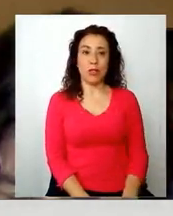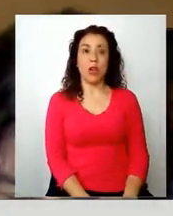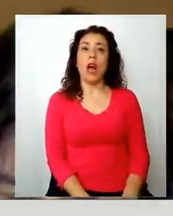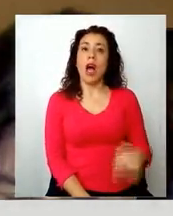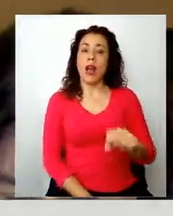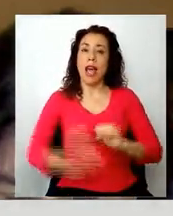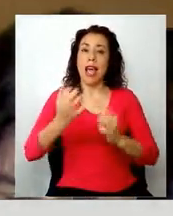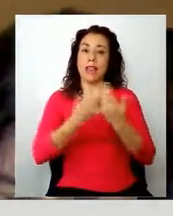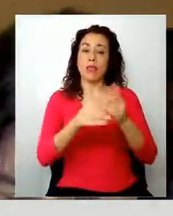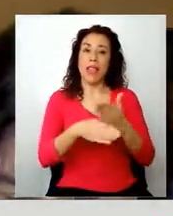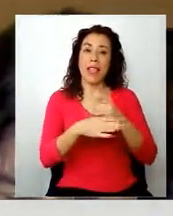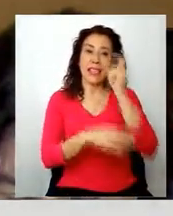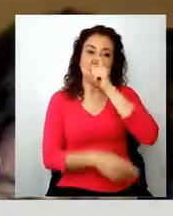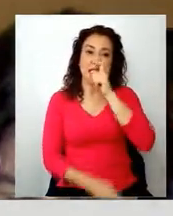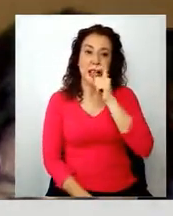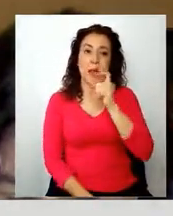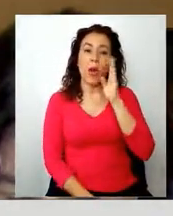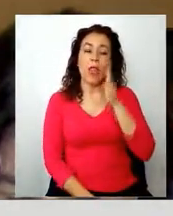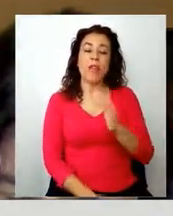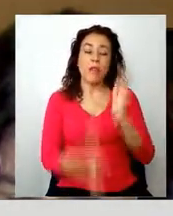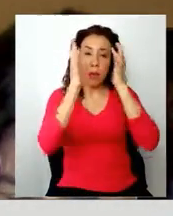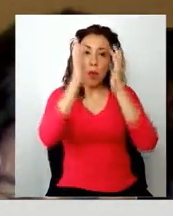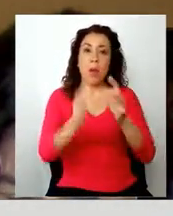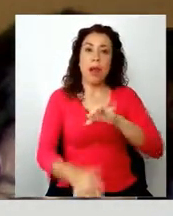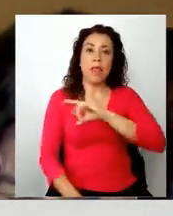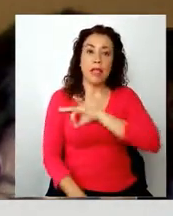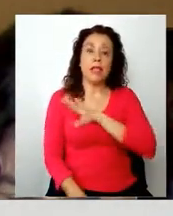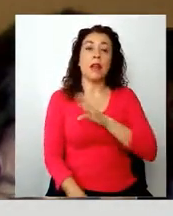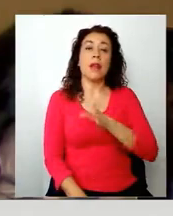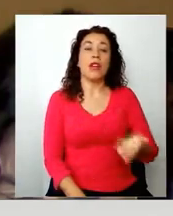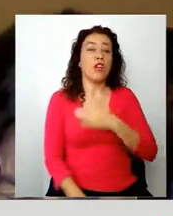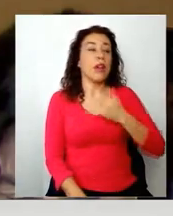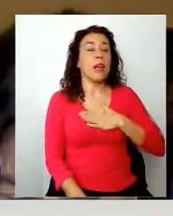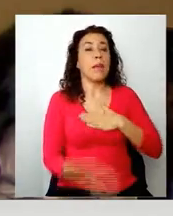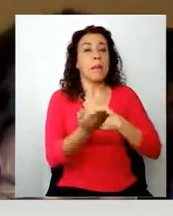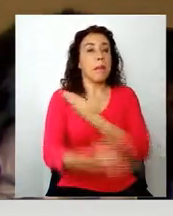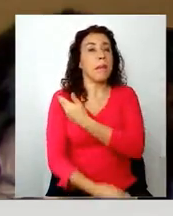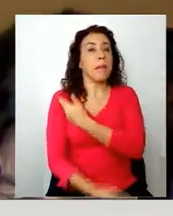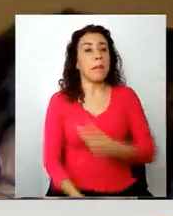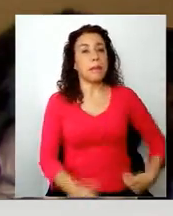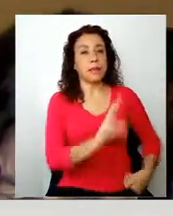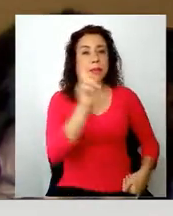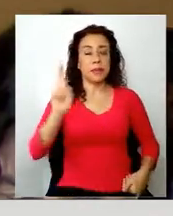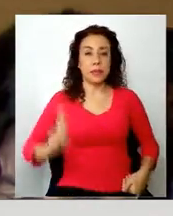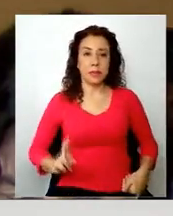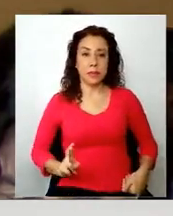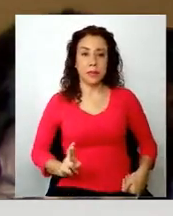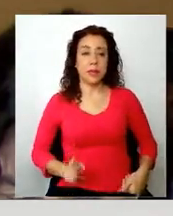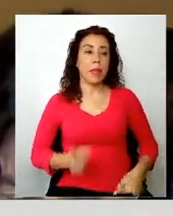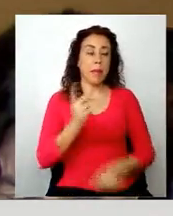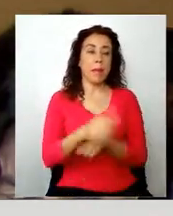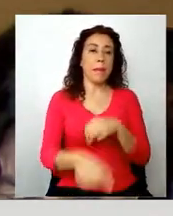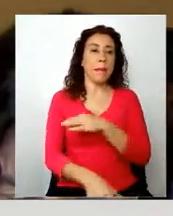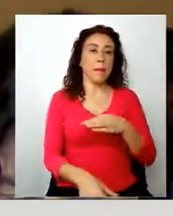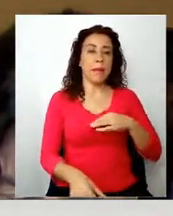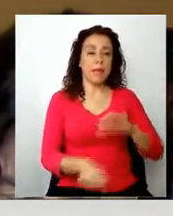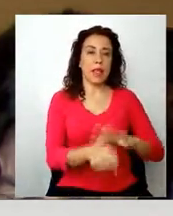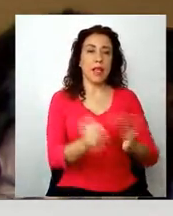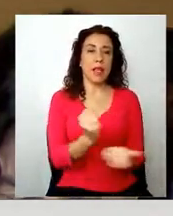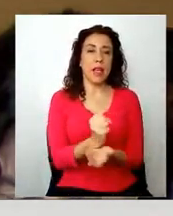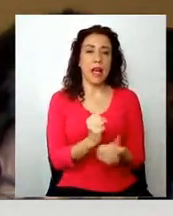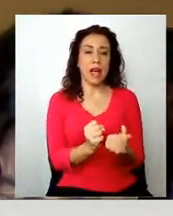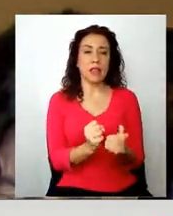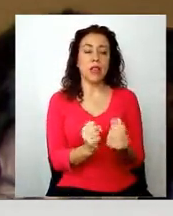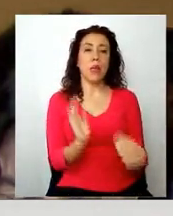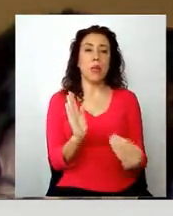se ponga con chile por eso queremos solicitarle al presidente de la república instruye al Ministerio de Hacienda incorporar un